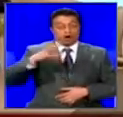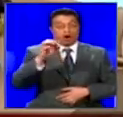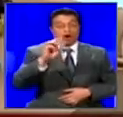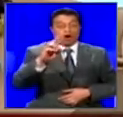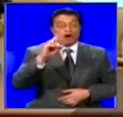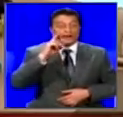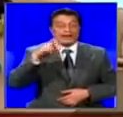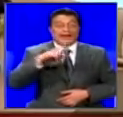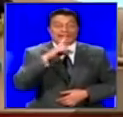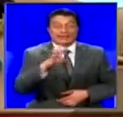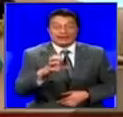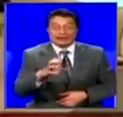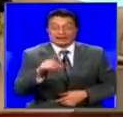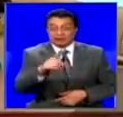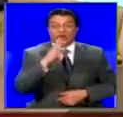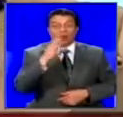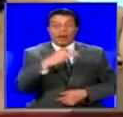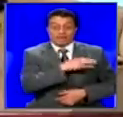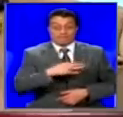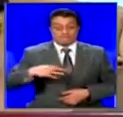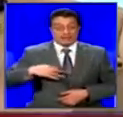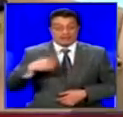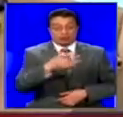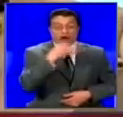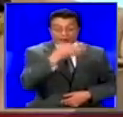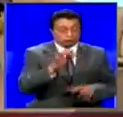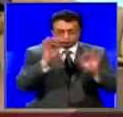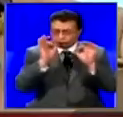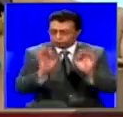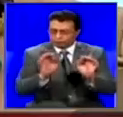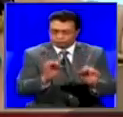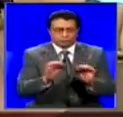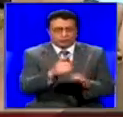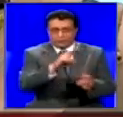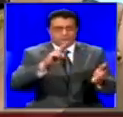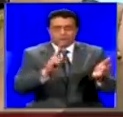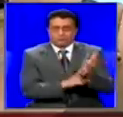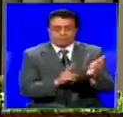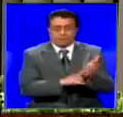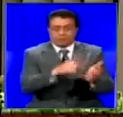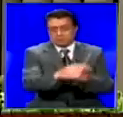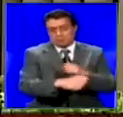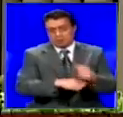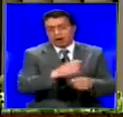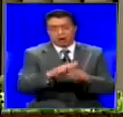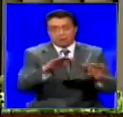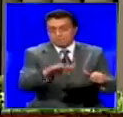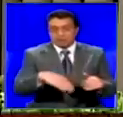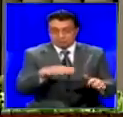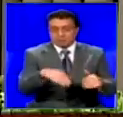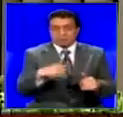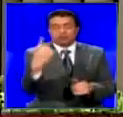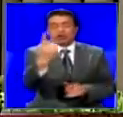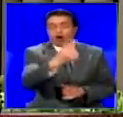clínica cuica, como dijo la ministra? Exactamente, cabe exactamente lo que la sociedad entendió